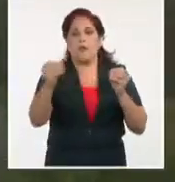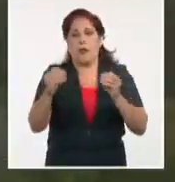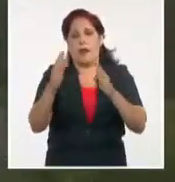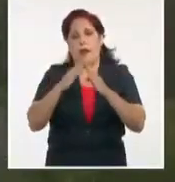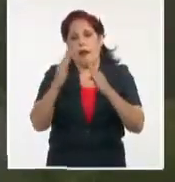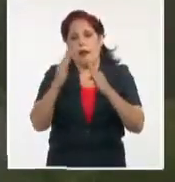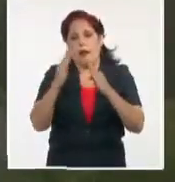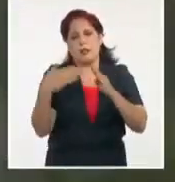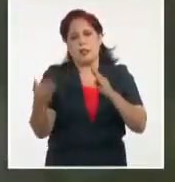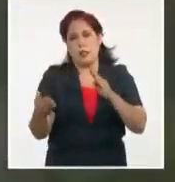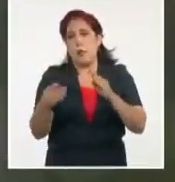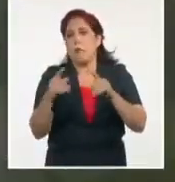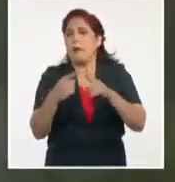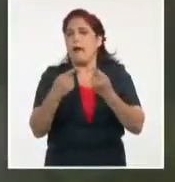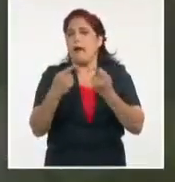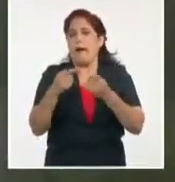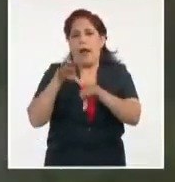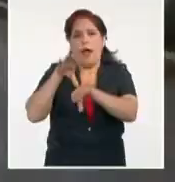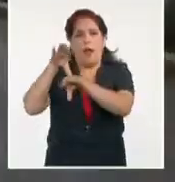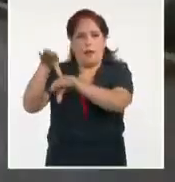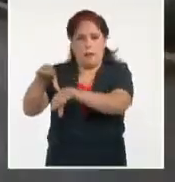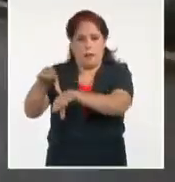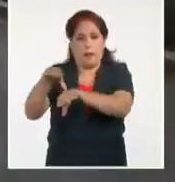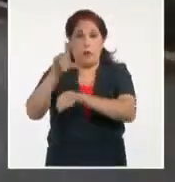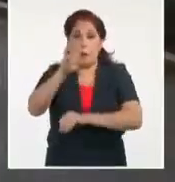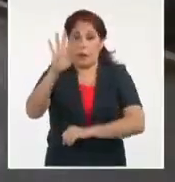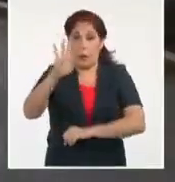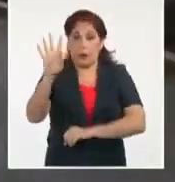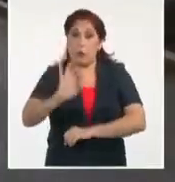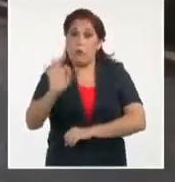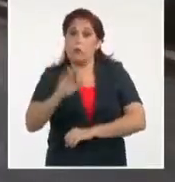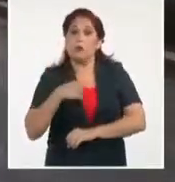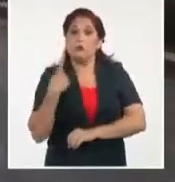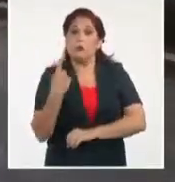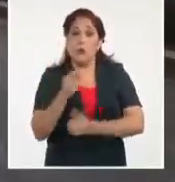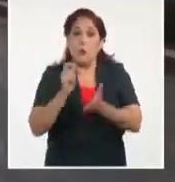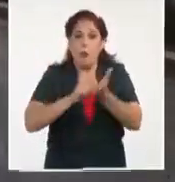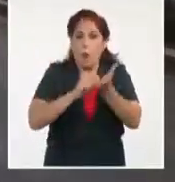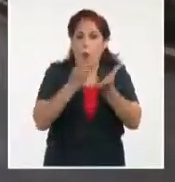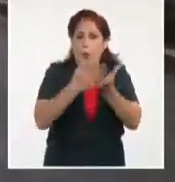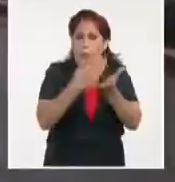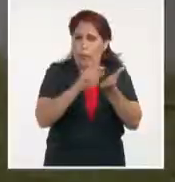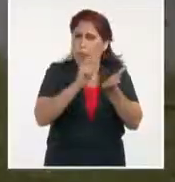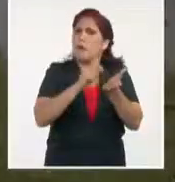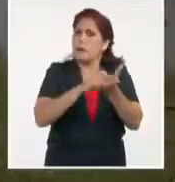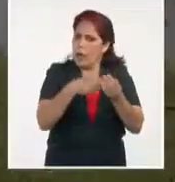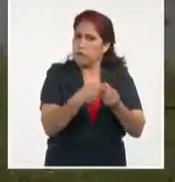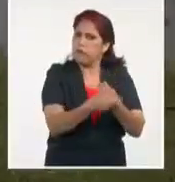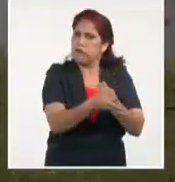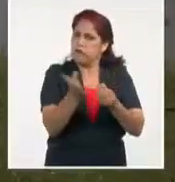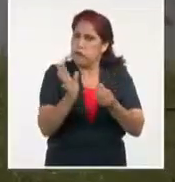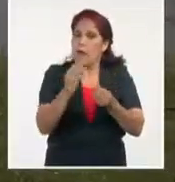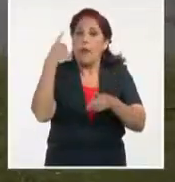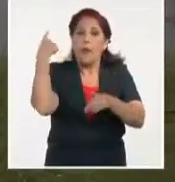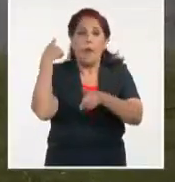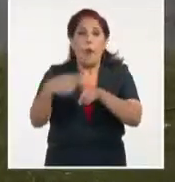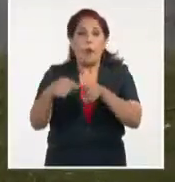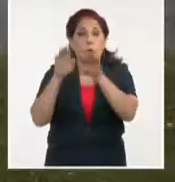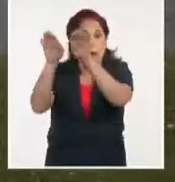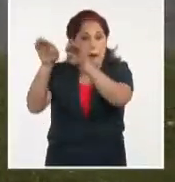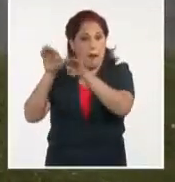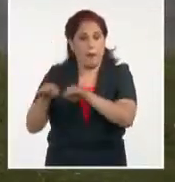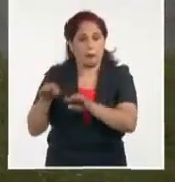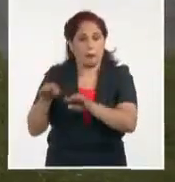centros destinados para el fin. El 94% de la canasta familiar normada fue extendida y el resto se colocó bajo